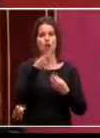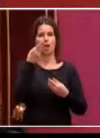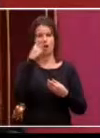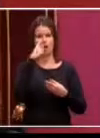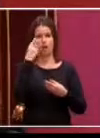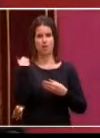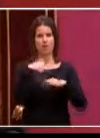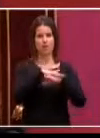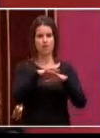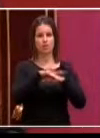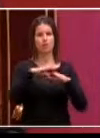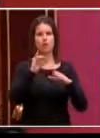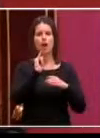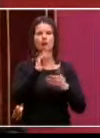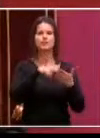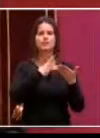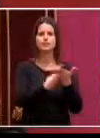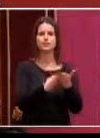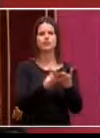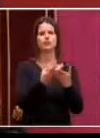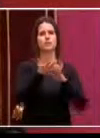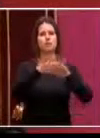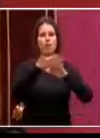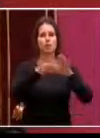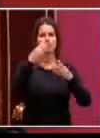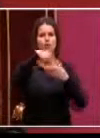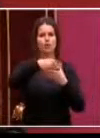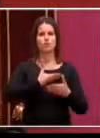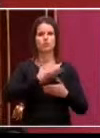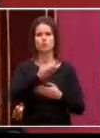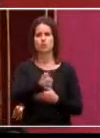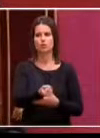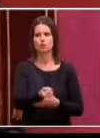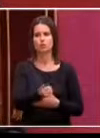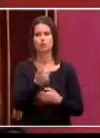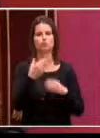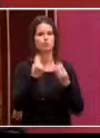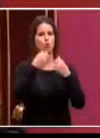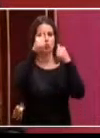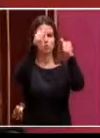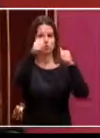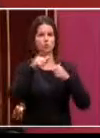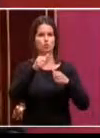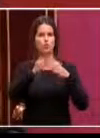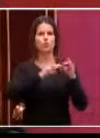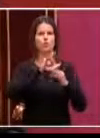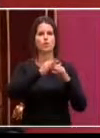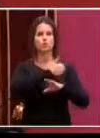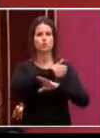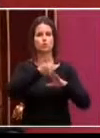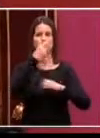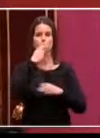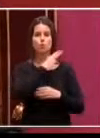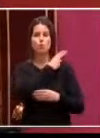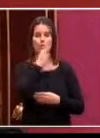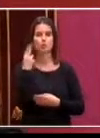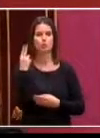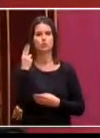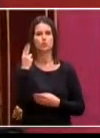gobierno a garantizar la existencia de un intérprete en lenguaje de signos con la correspondiente titulación superior. Compromiso que nos